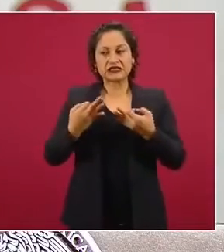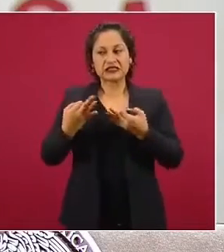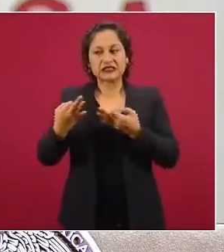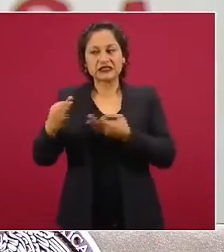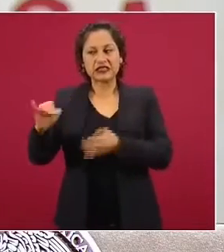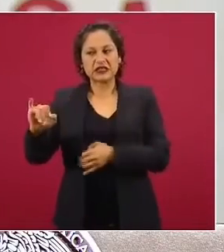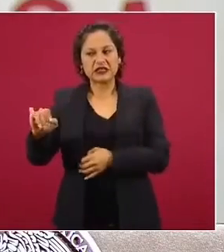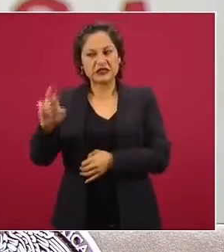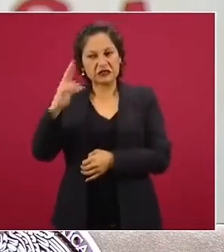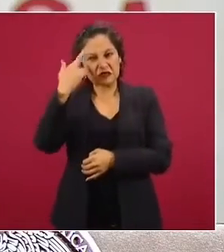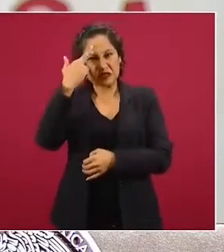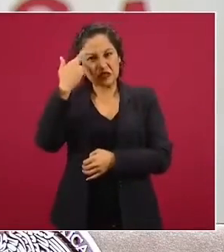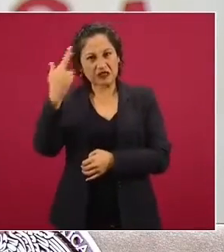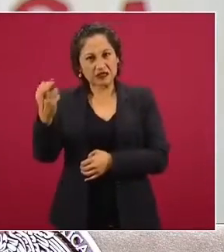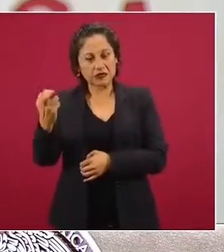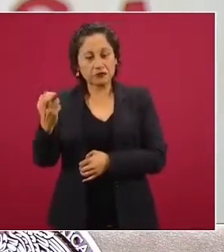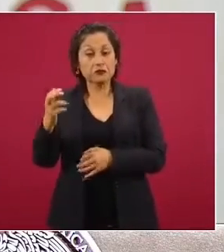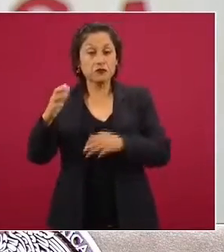Salameros,